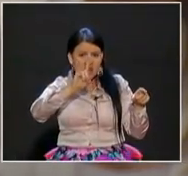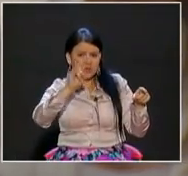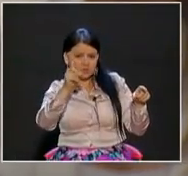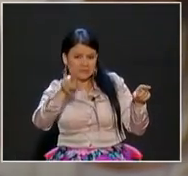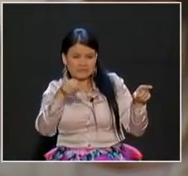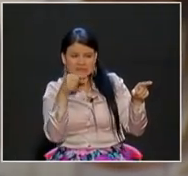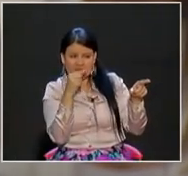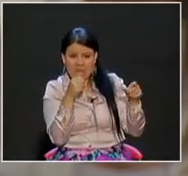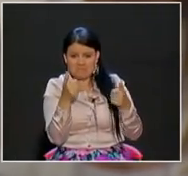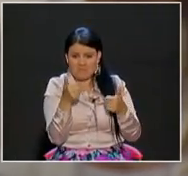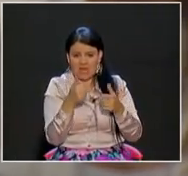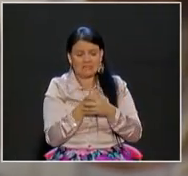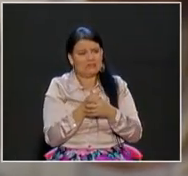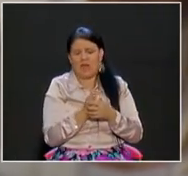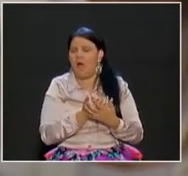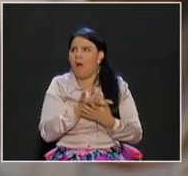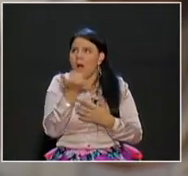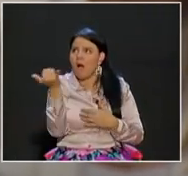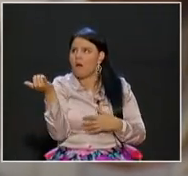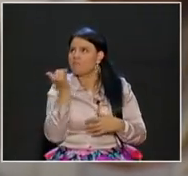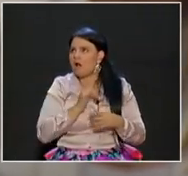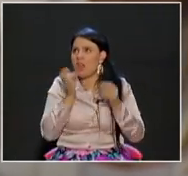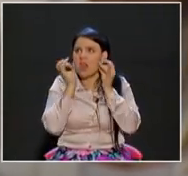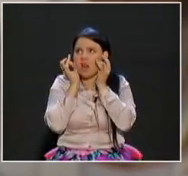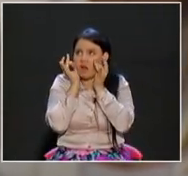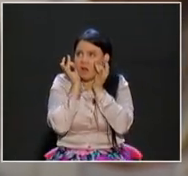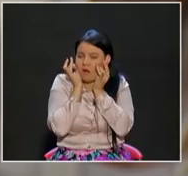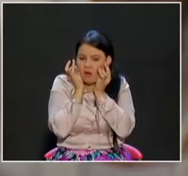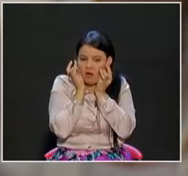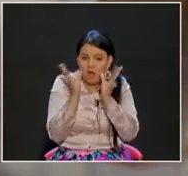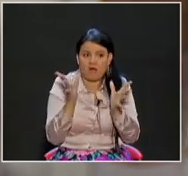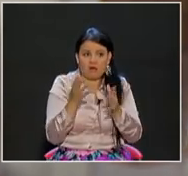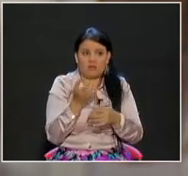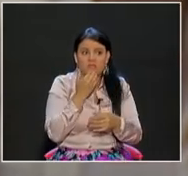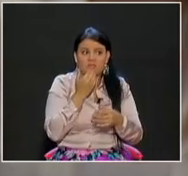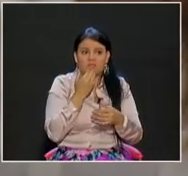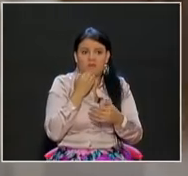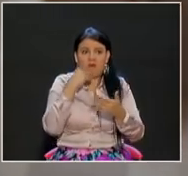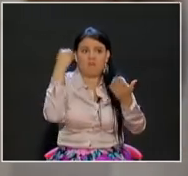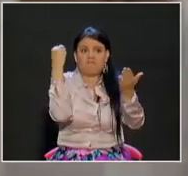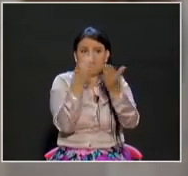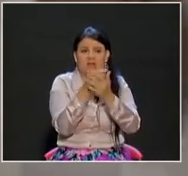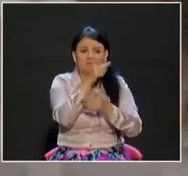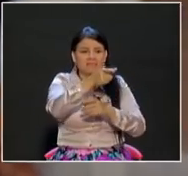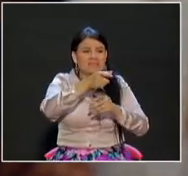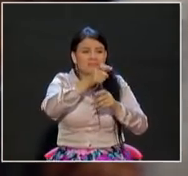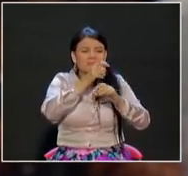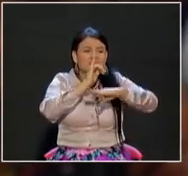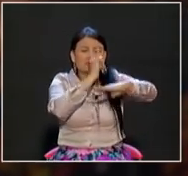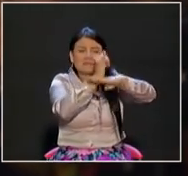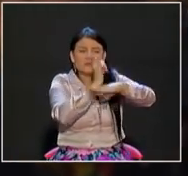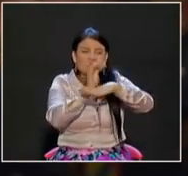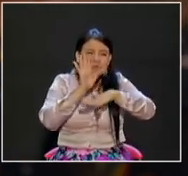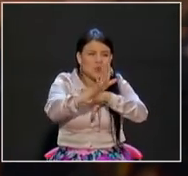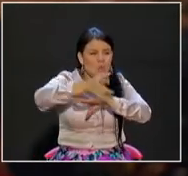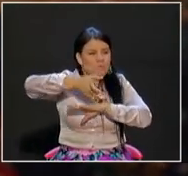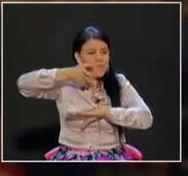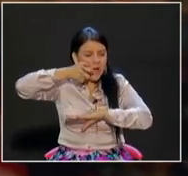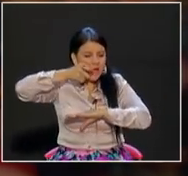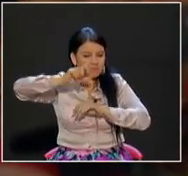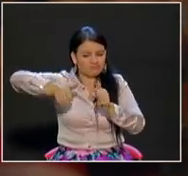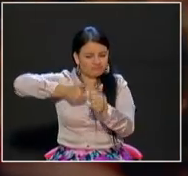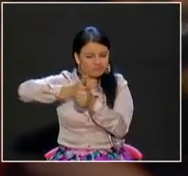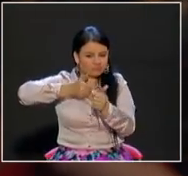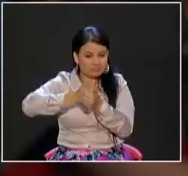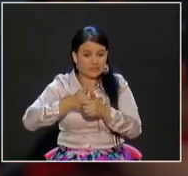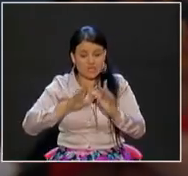no sólo en delicado sino que ha puesto en riesgo inclusive el pago de la póliza hay que ser mucho más responsable y yo como gobernador voy a tener una buena relación